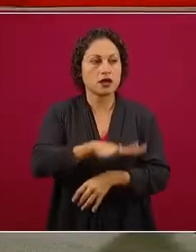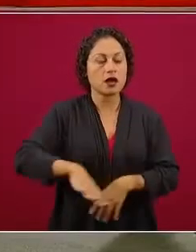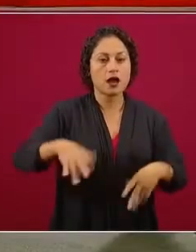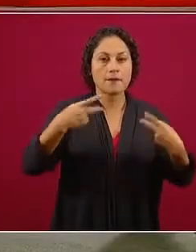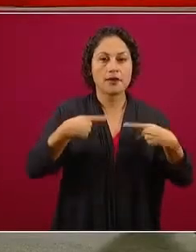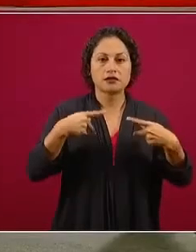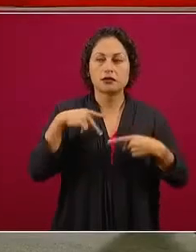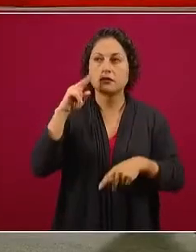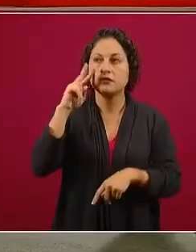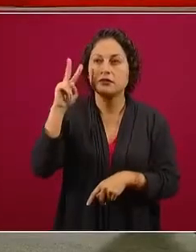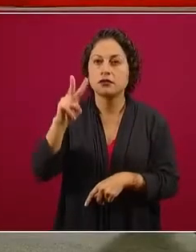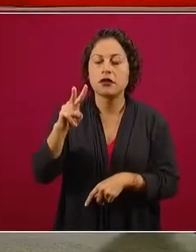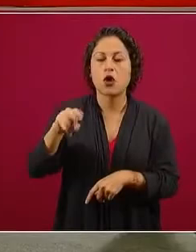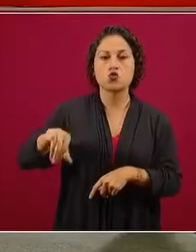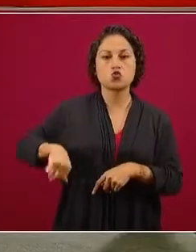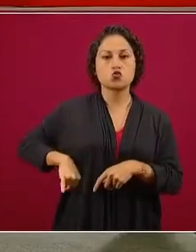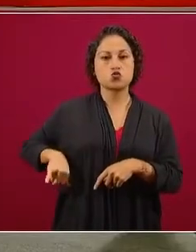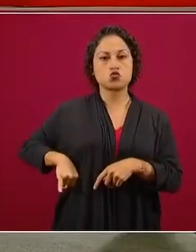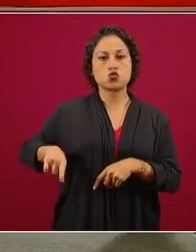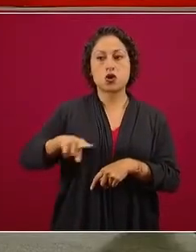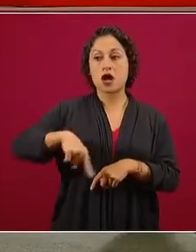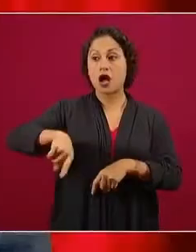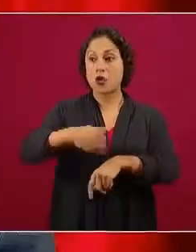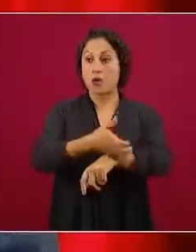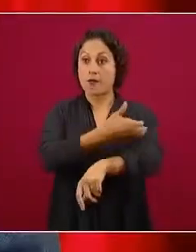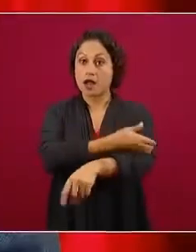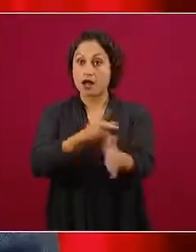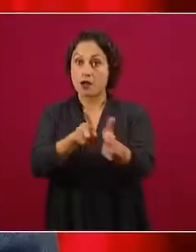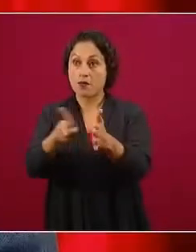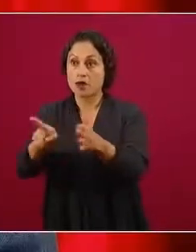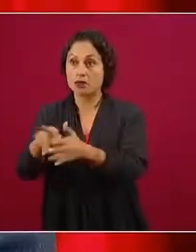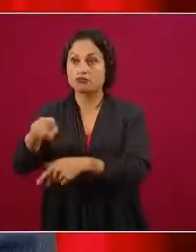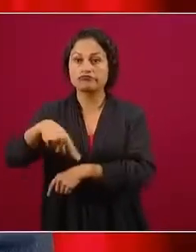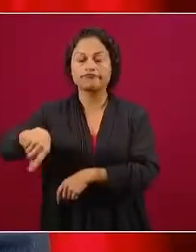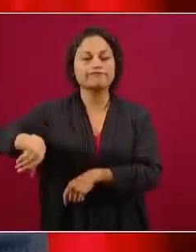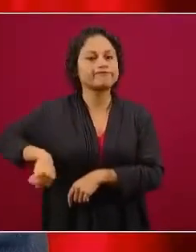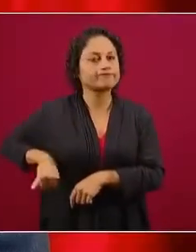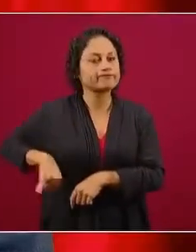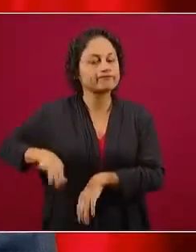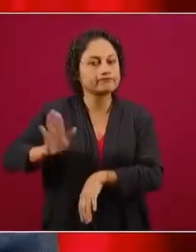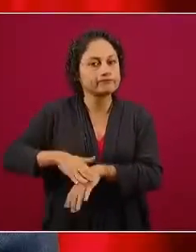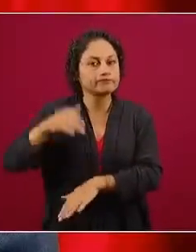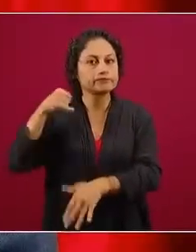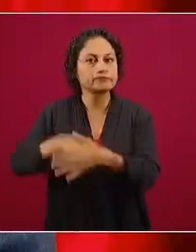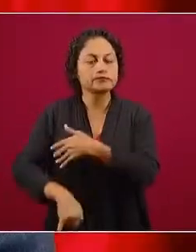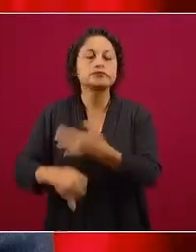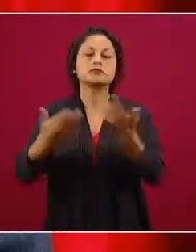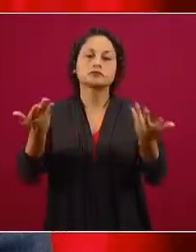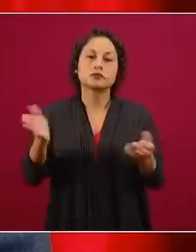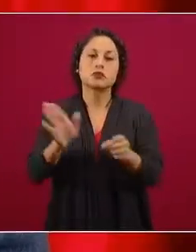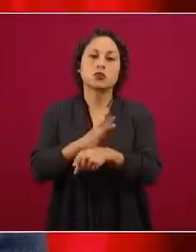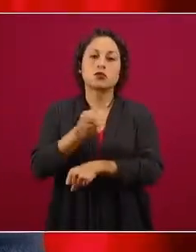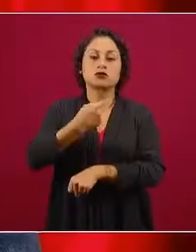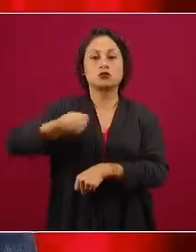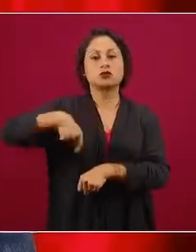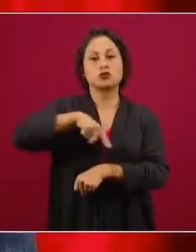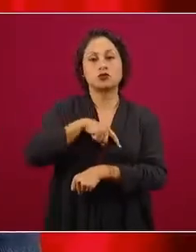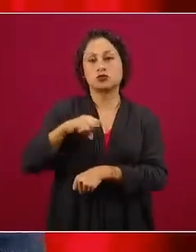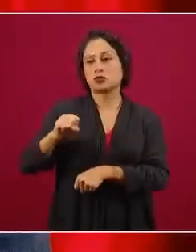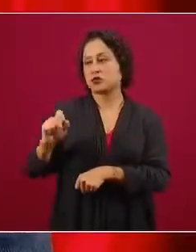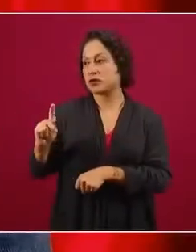y de los colegas periodistas ha aumentado, y decidimos en el Sistema Público de